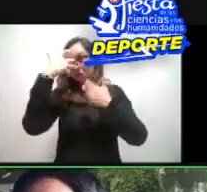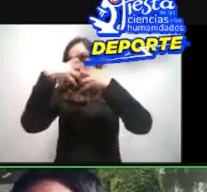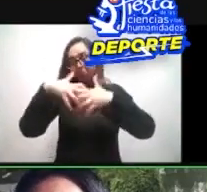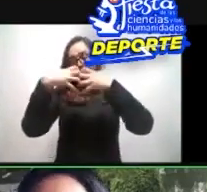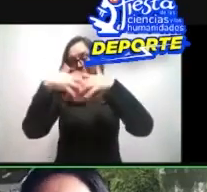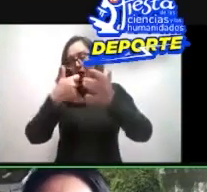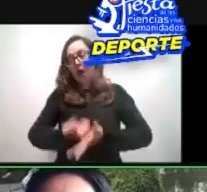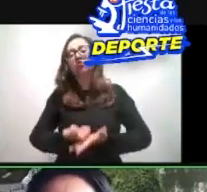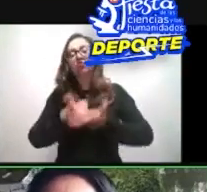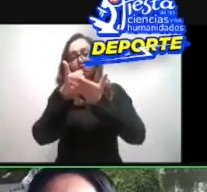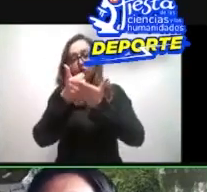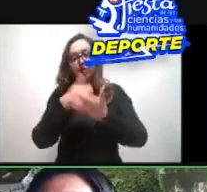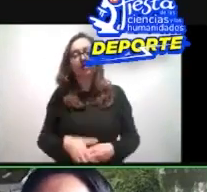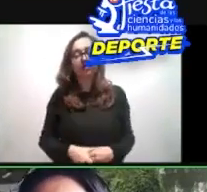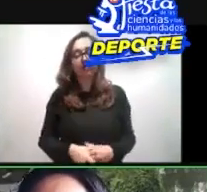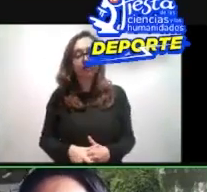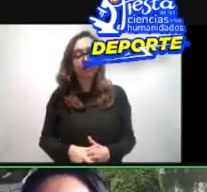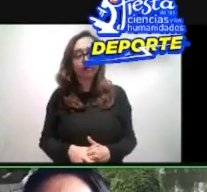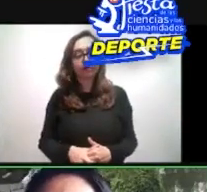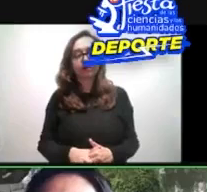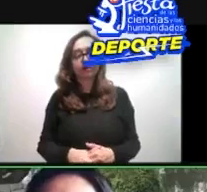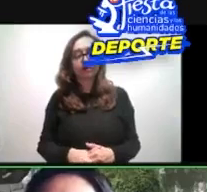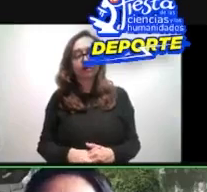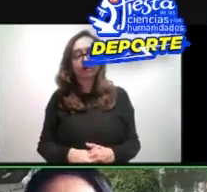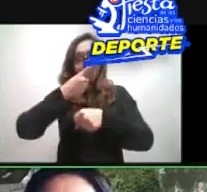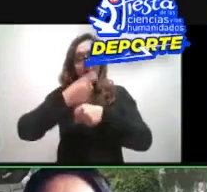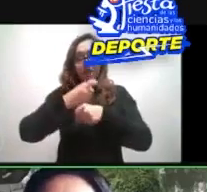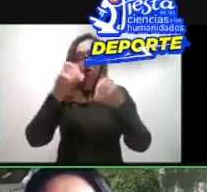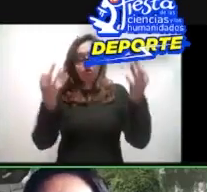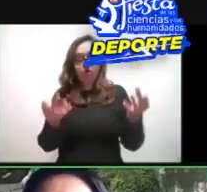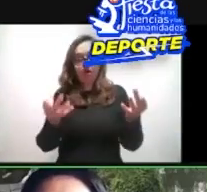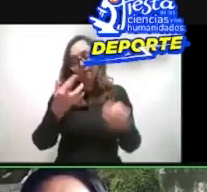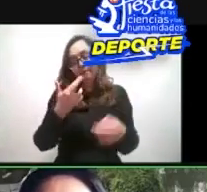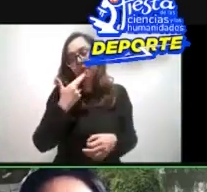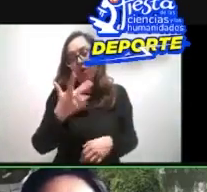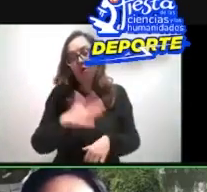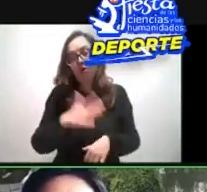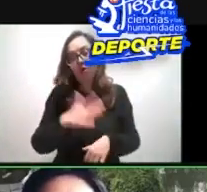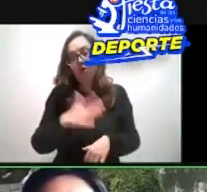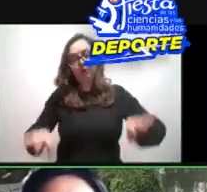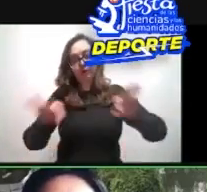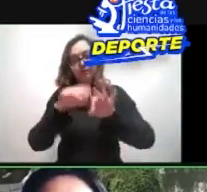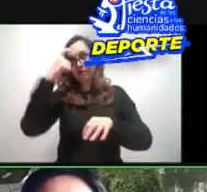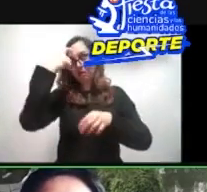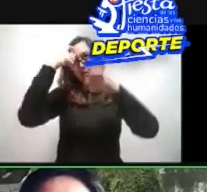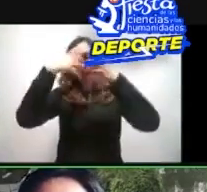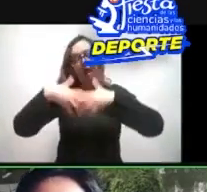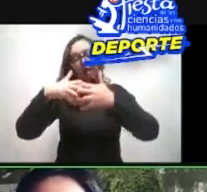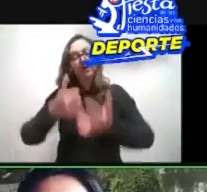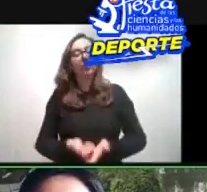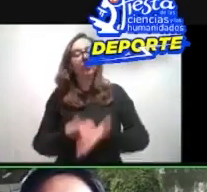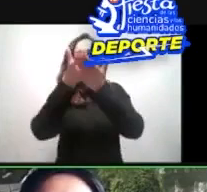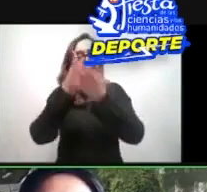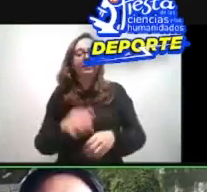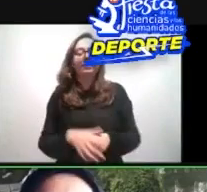siendo, como le está diciendo Hatha Yoga, uno de los principales que tienen estos cambios. En este estudio de revisión, que también se hace